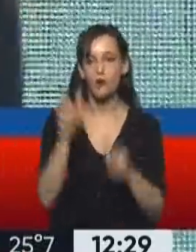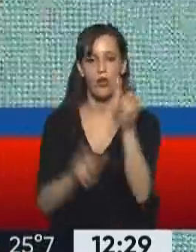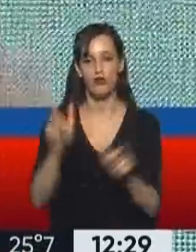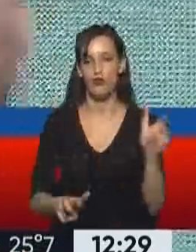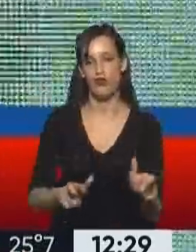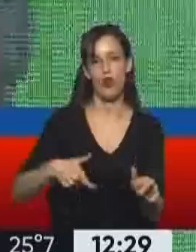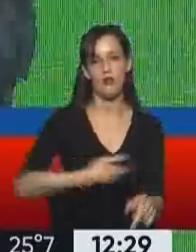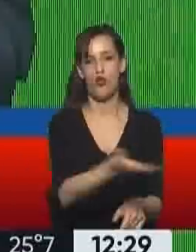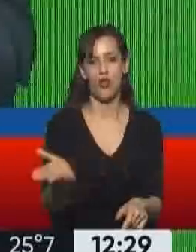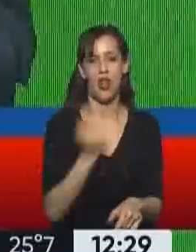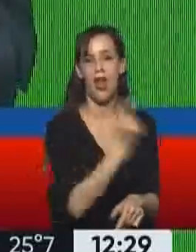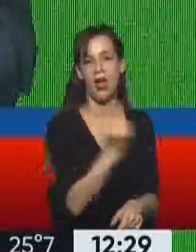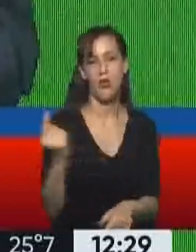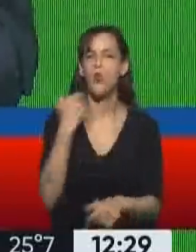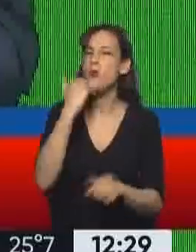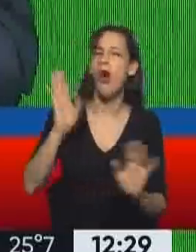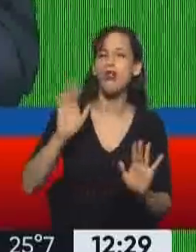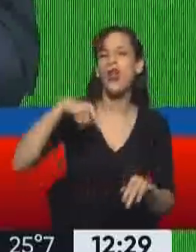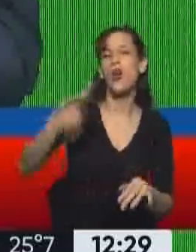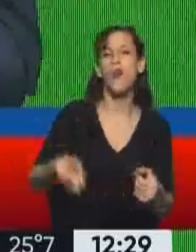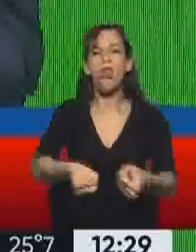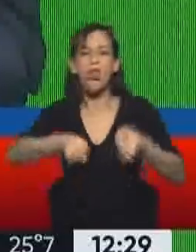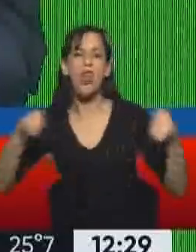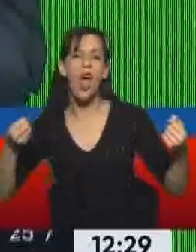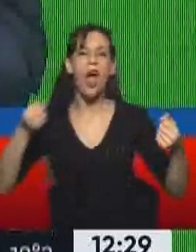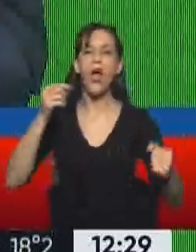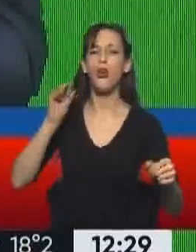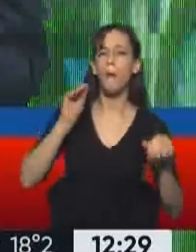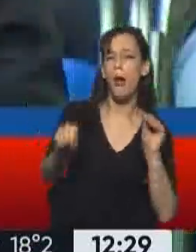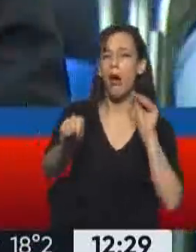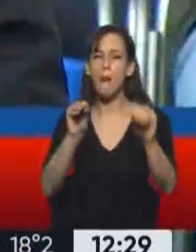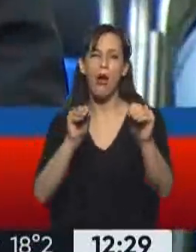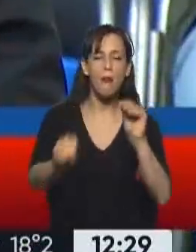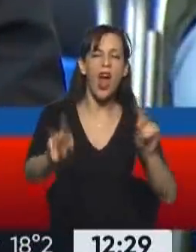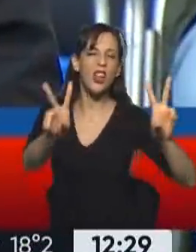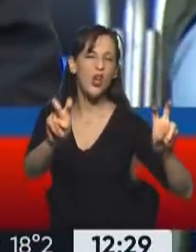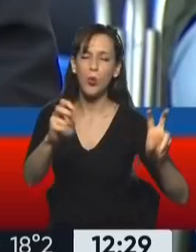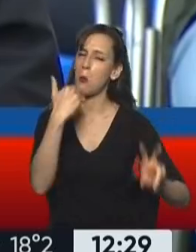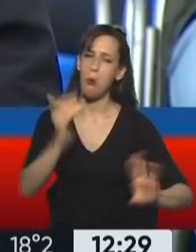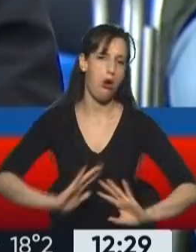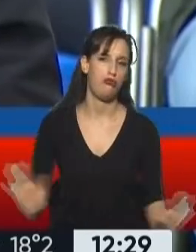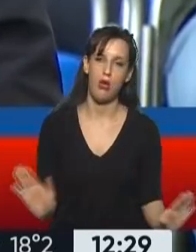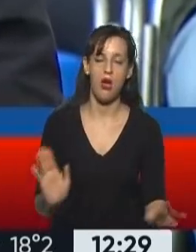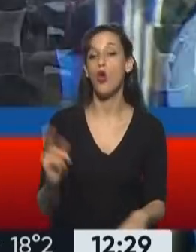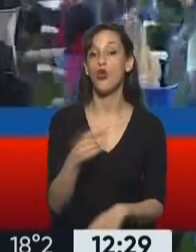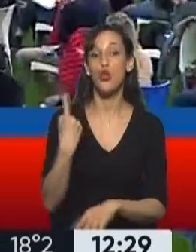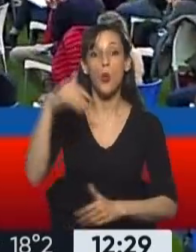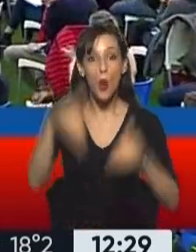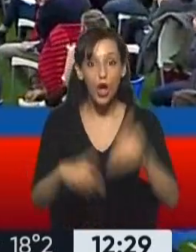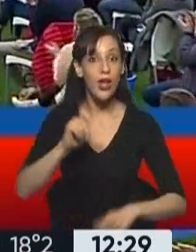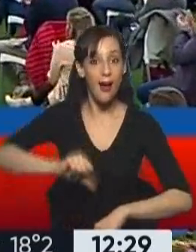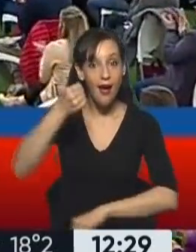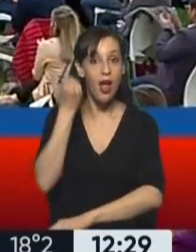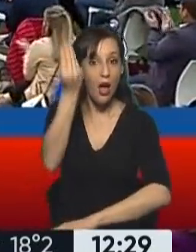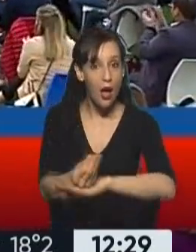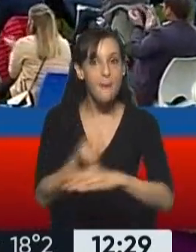miedo a ninguna tapa de ningún diario. Nos han votado para conducir la Argentina y hay que sacarla adelante, la vamos a sacar